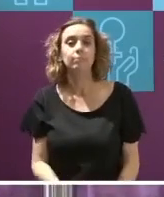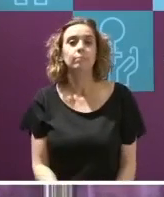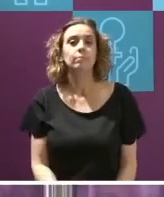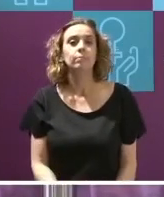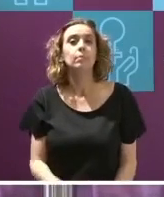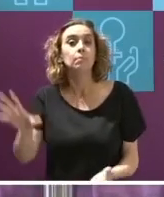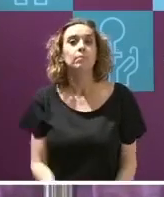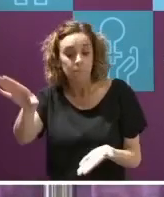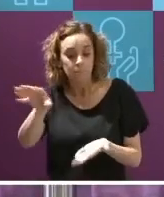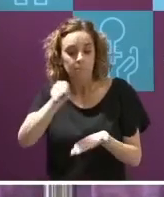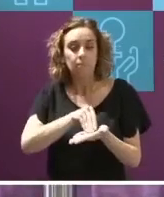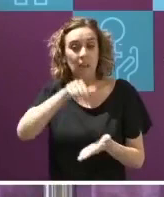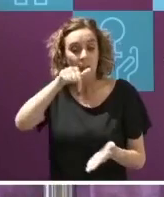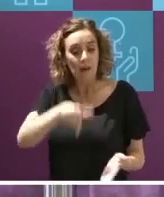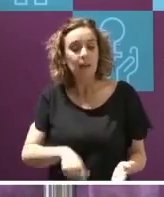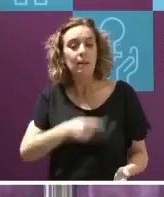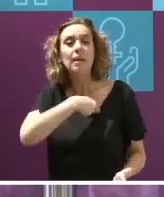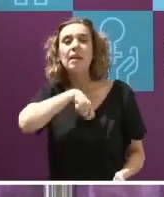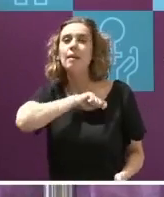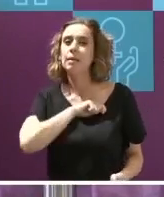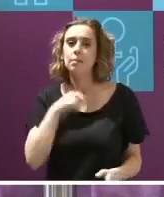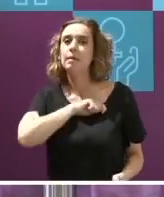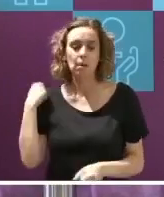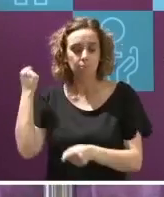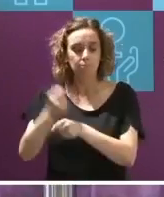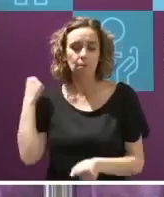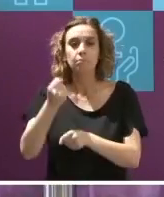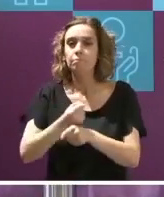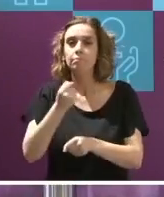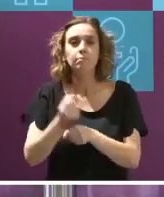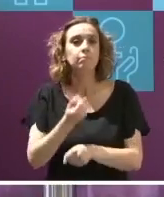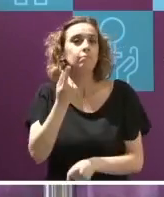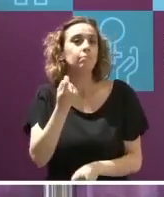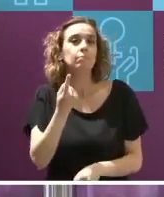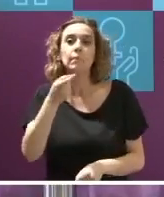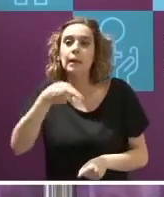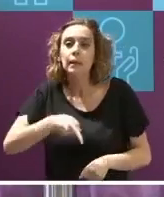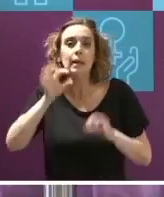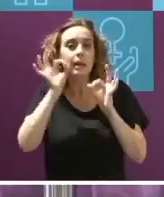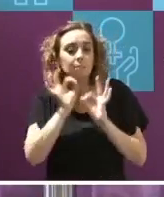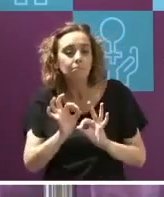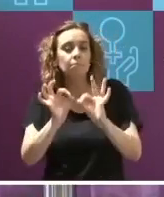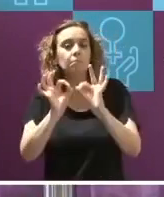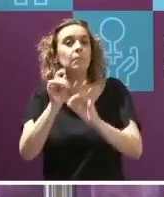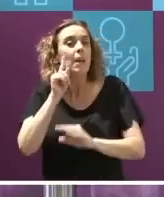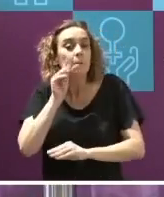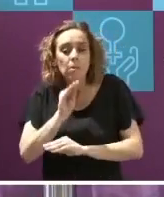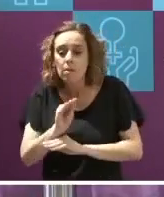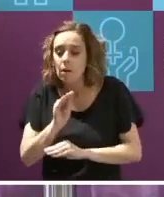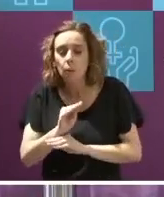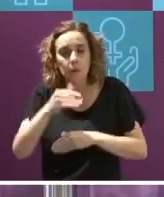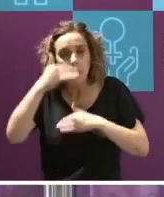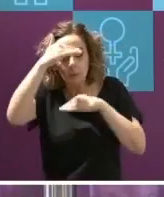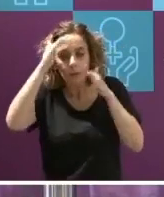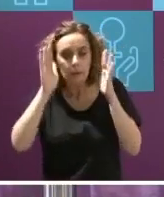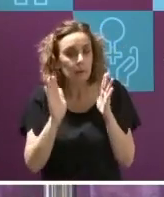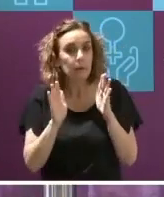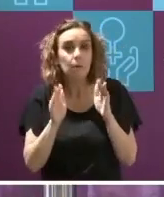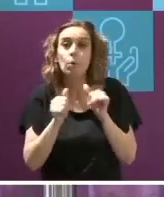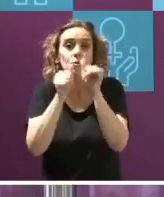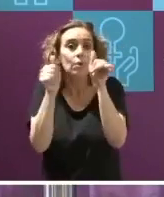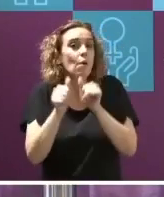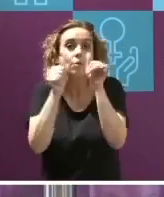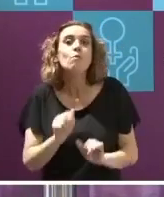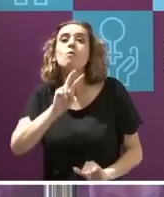tema que en el caso español, aunque nos quede mucho por hacer, nos hemos tomado con especial cuidado y dedicación, pues no entendemos otra forma